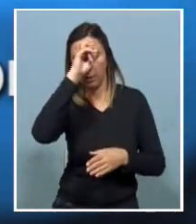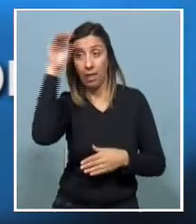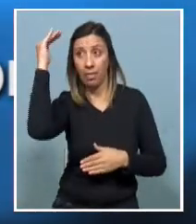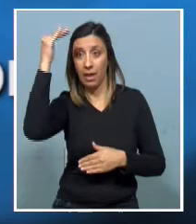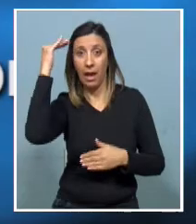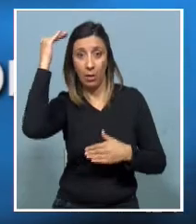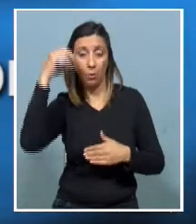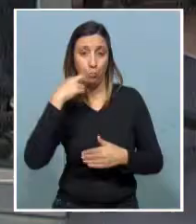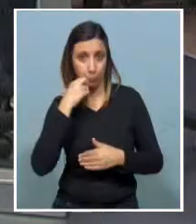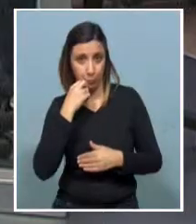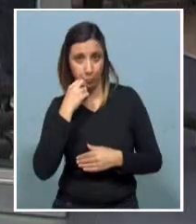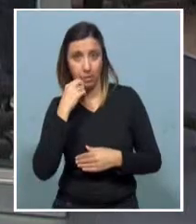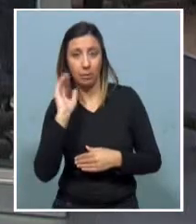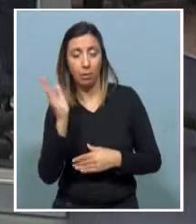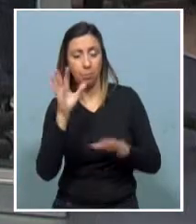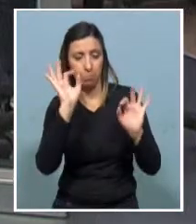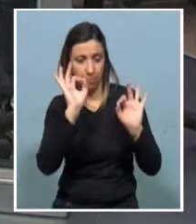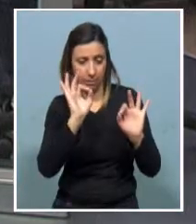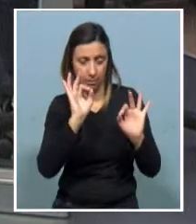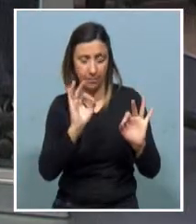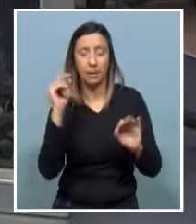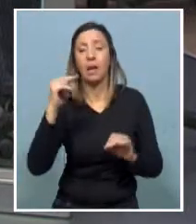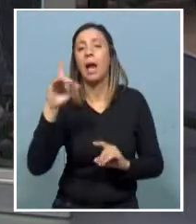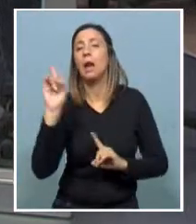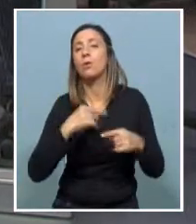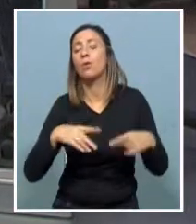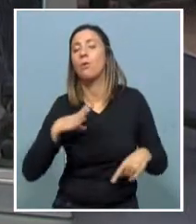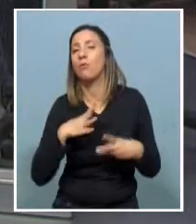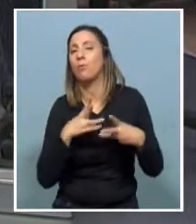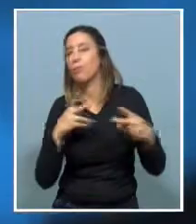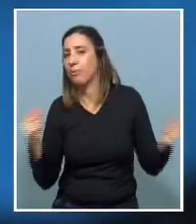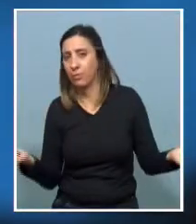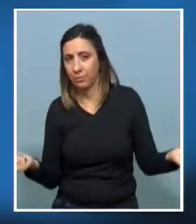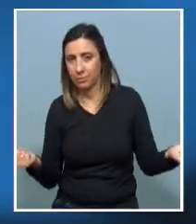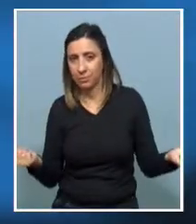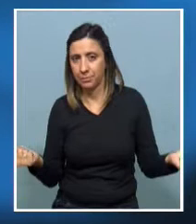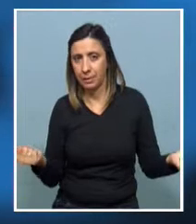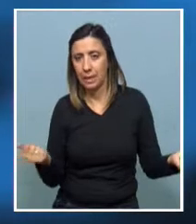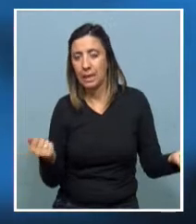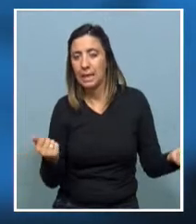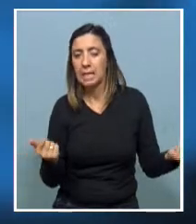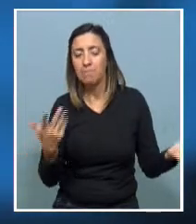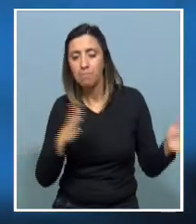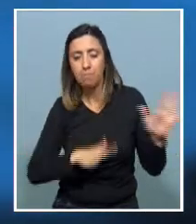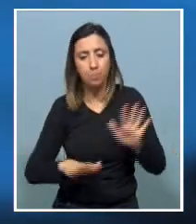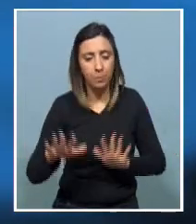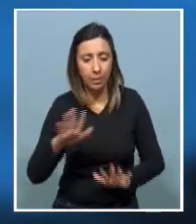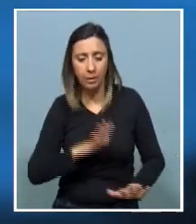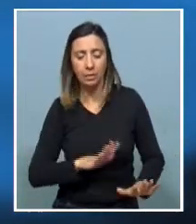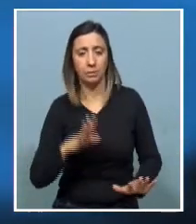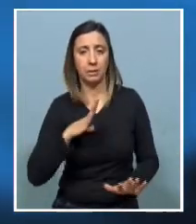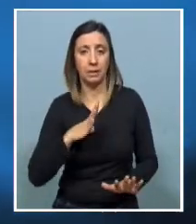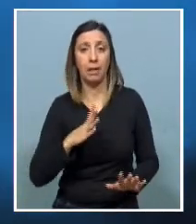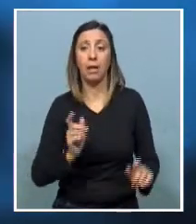Mayores, ya está toda la planimetría, estamos terminando algunas cuestiones de acomodar el tema de la obra para pasarlo